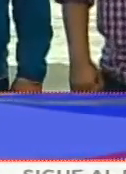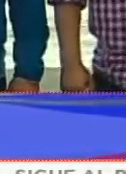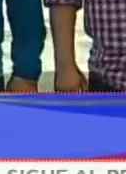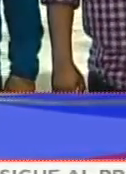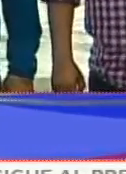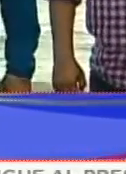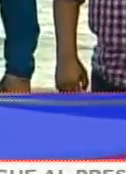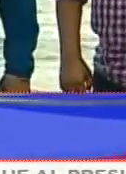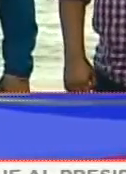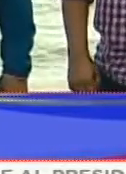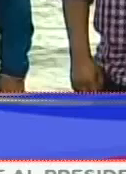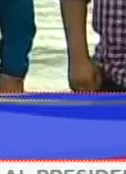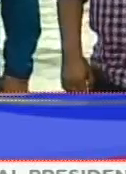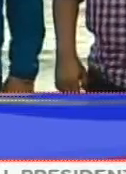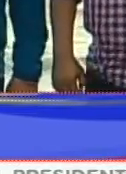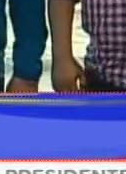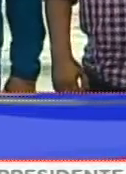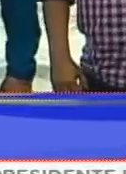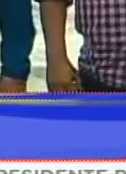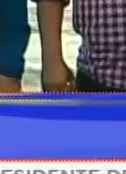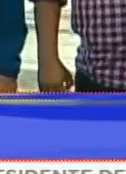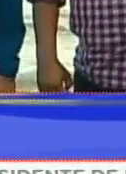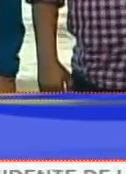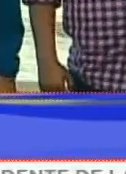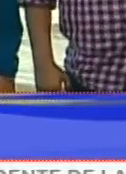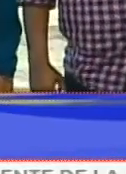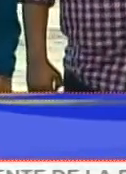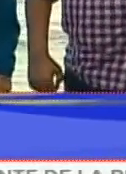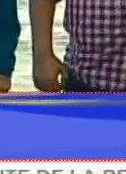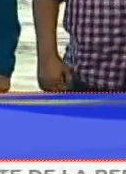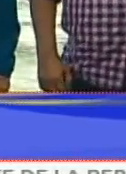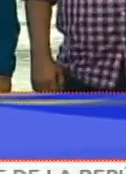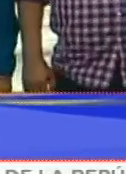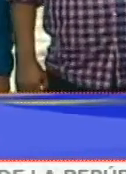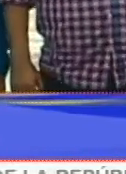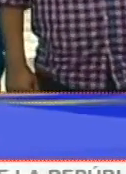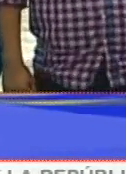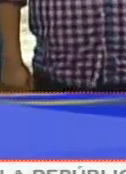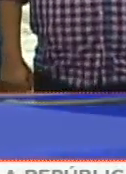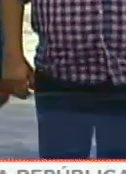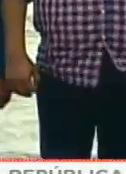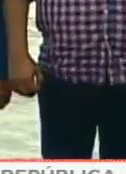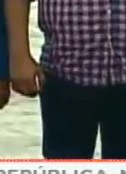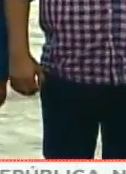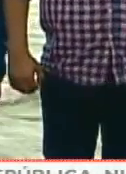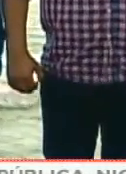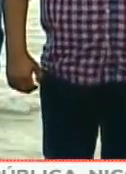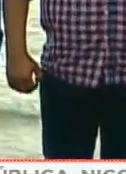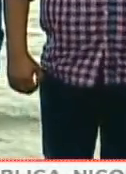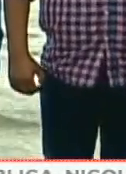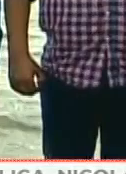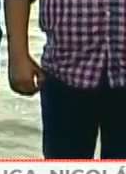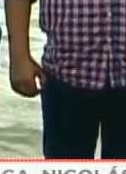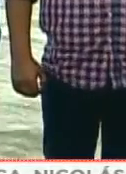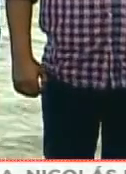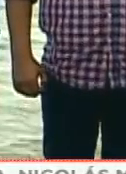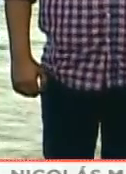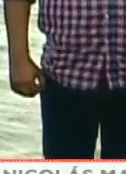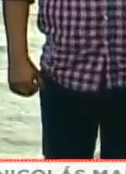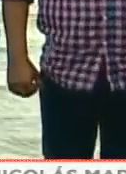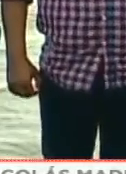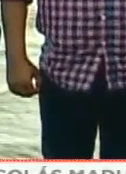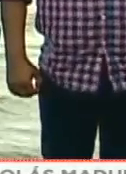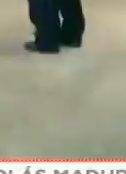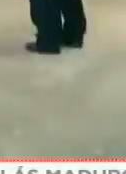significa Nicolás Maduro para el pueblo venezolano y para el pueblo latinoamericano. Nosotros, sus hijos, sus hermanos menores,